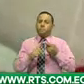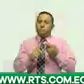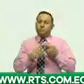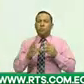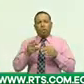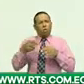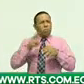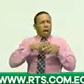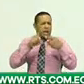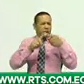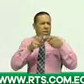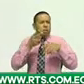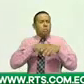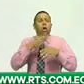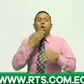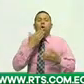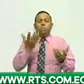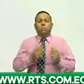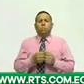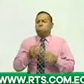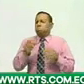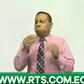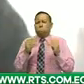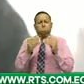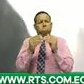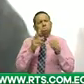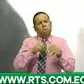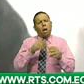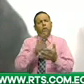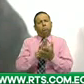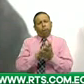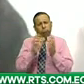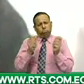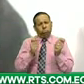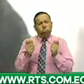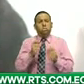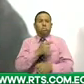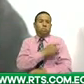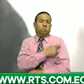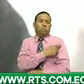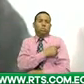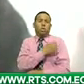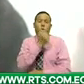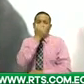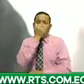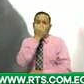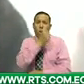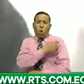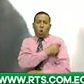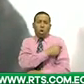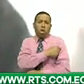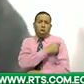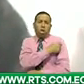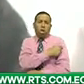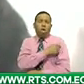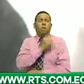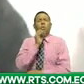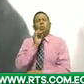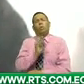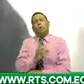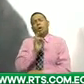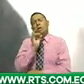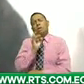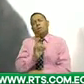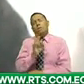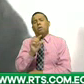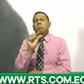comunes, los cuales se asegura son tolerables. Son pues el dolor, el enrojecimiento de la zona de vacunación, un poco